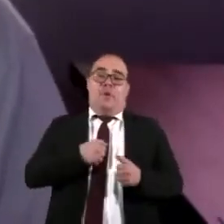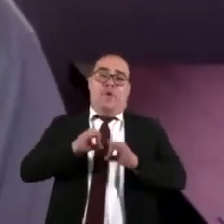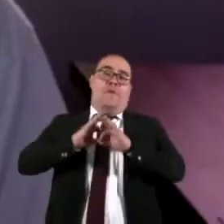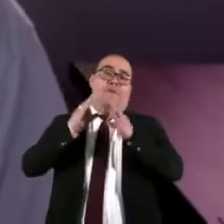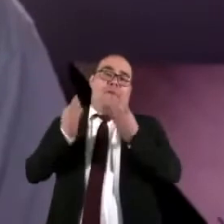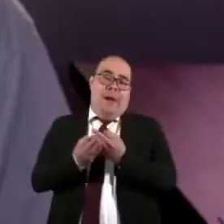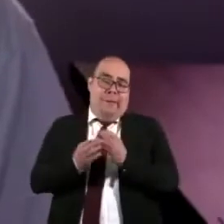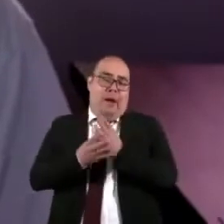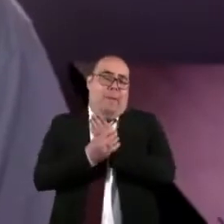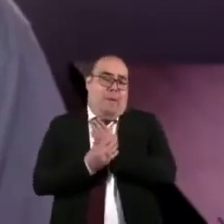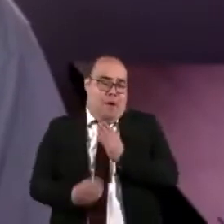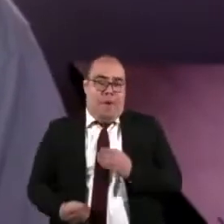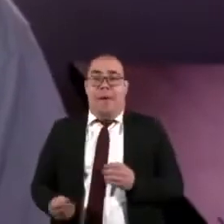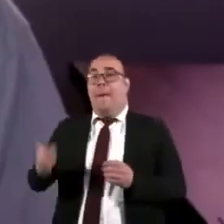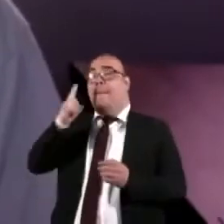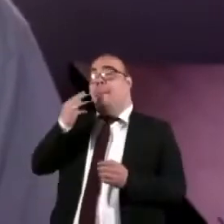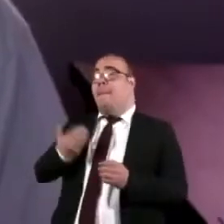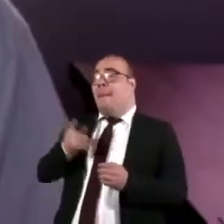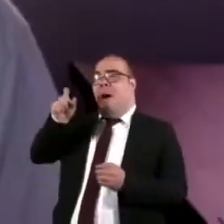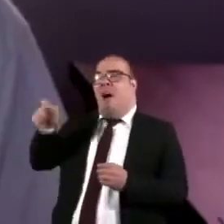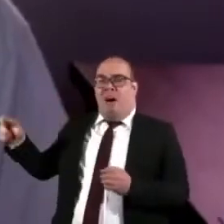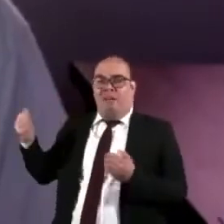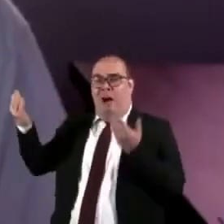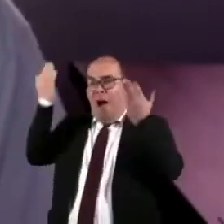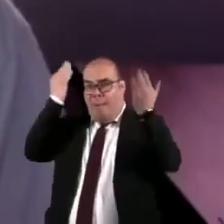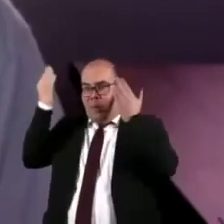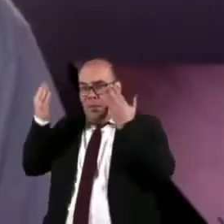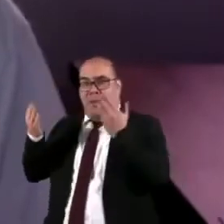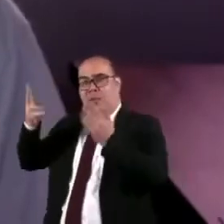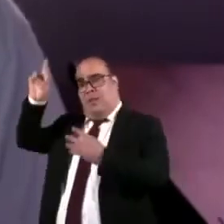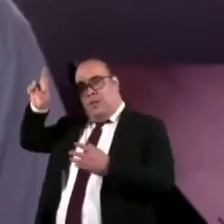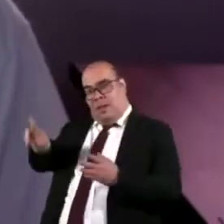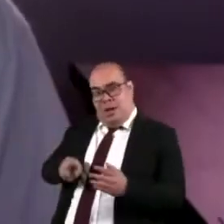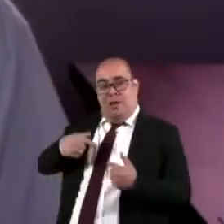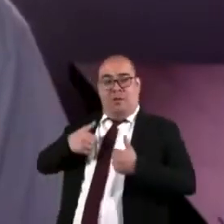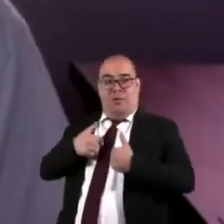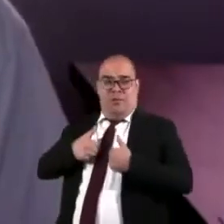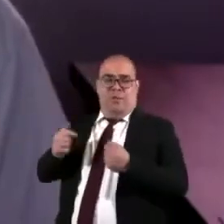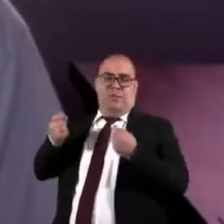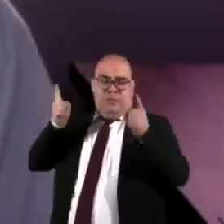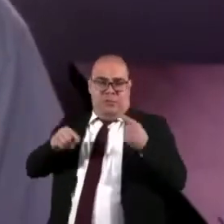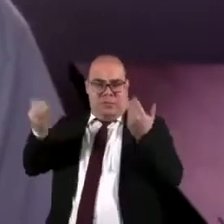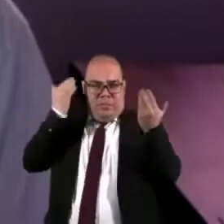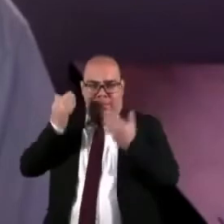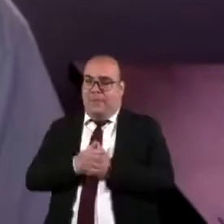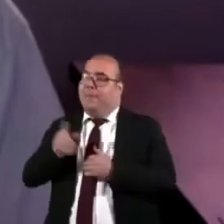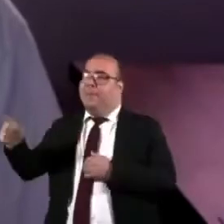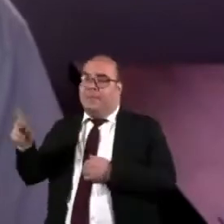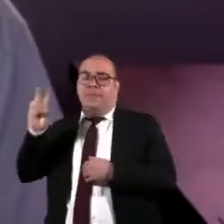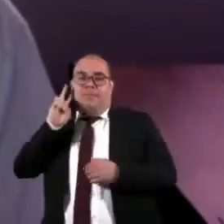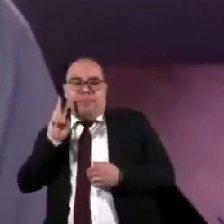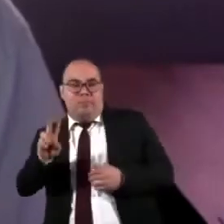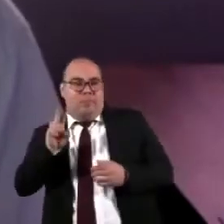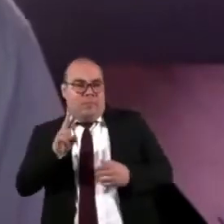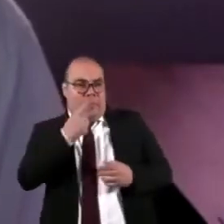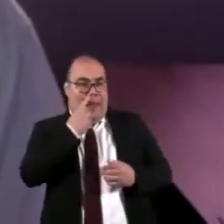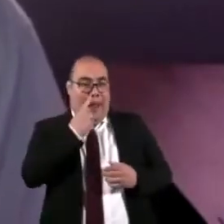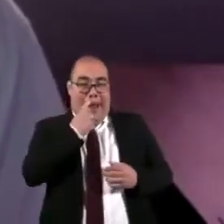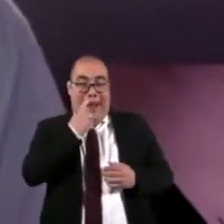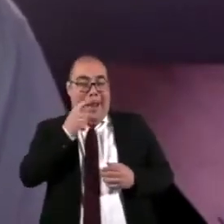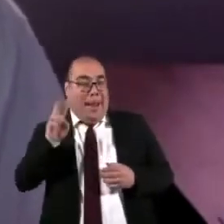mi papá y mi mamá, que la violencia liberal conservadora, pues también tuvieron sus sufrimientos. Mi mamá era